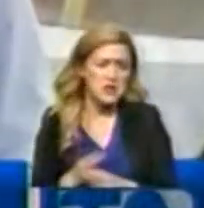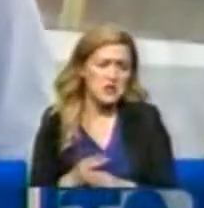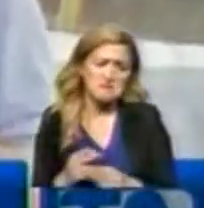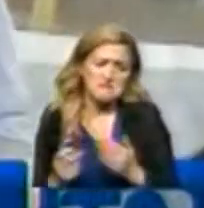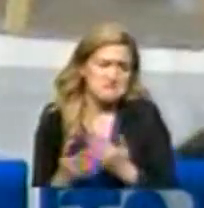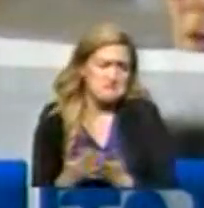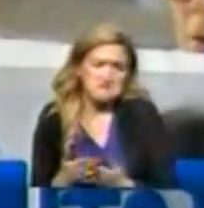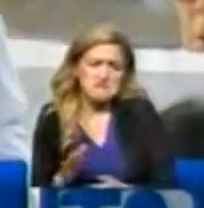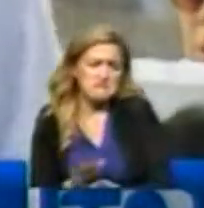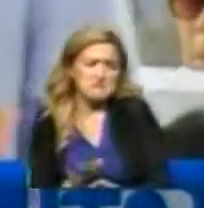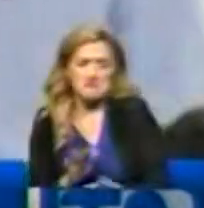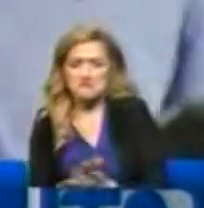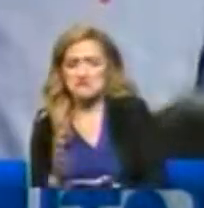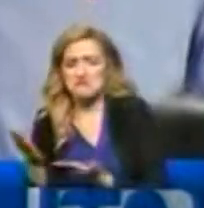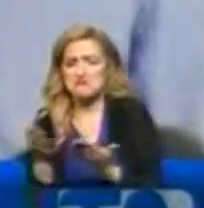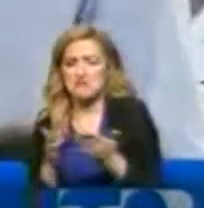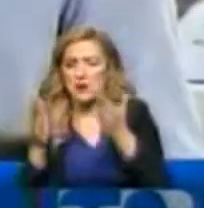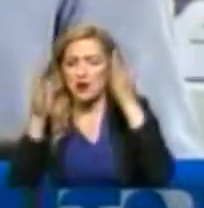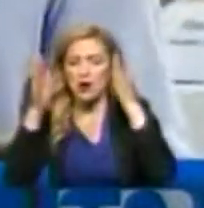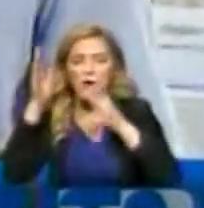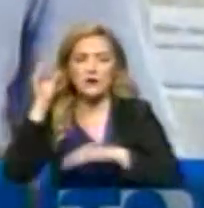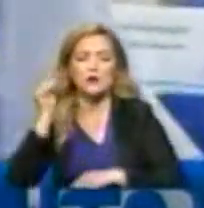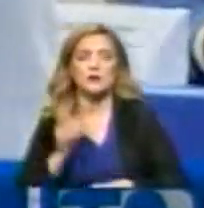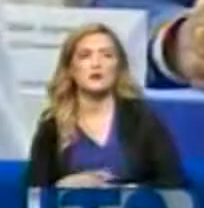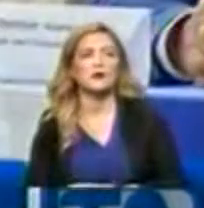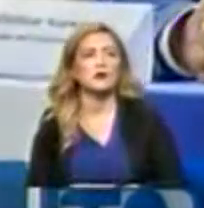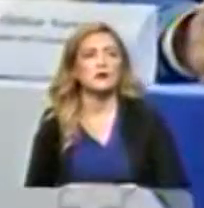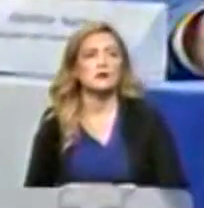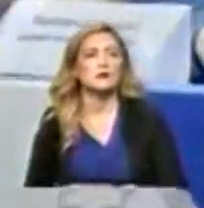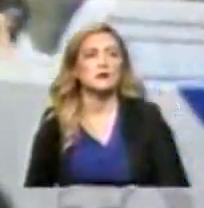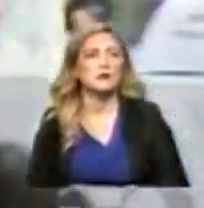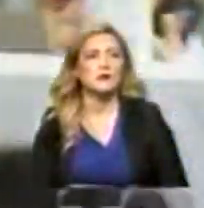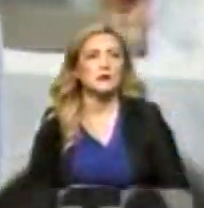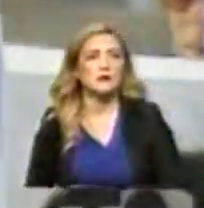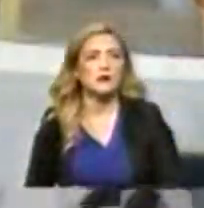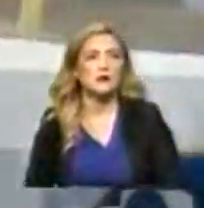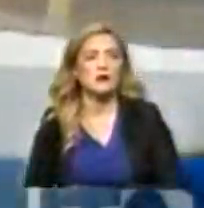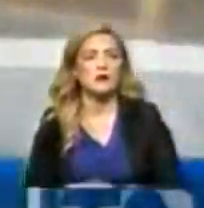sencillo, servir, atender, escuchar. El segundo mandatario conversó con